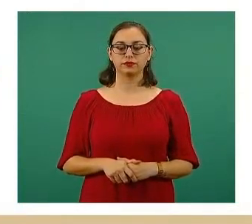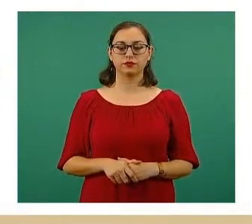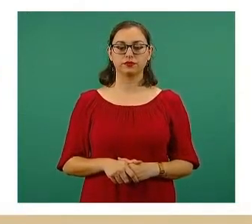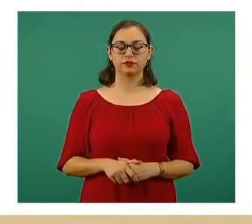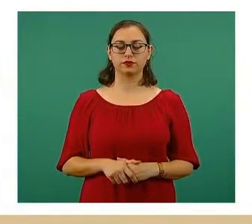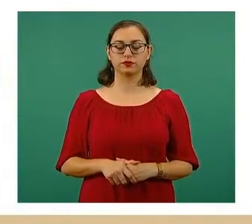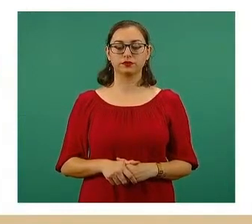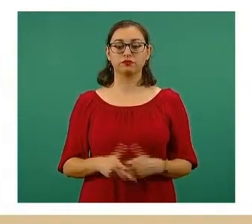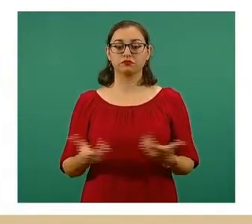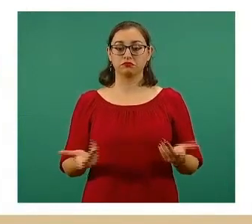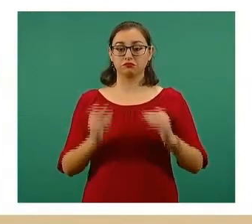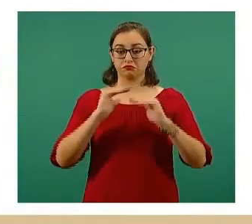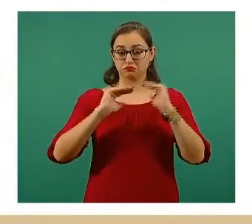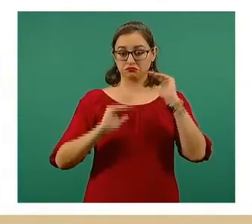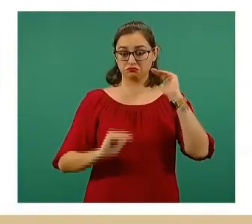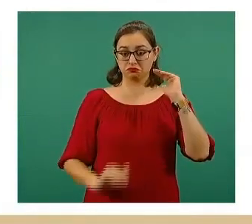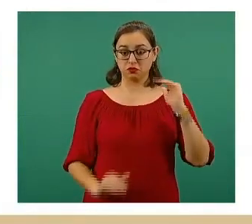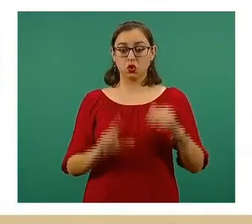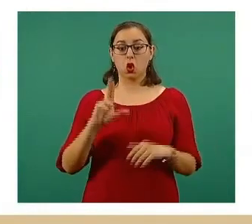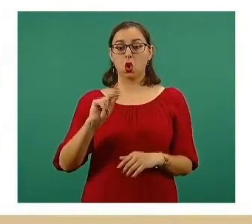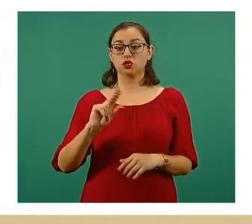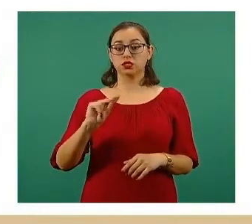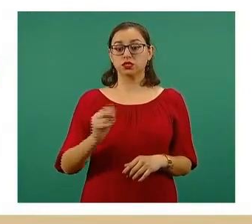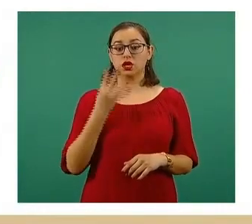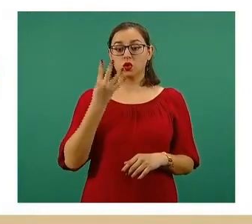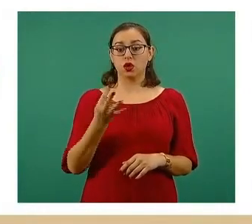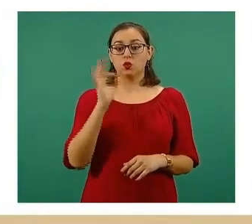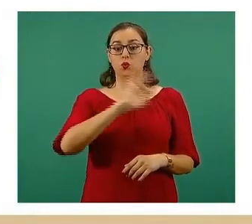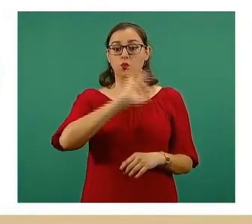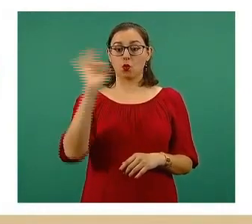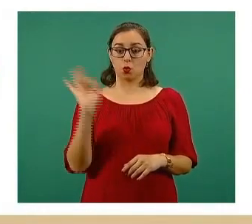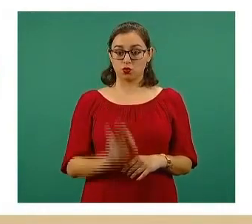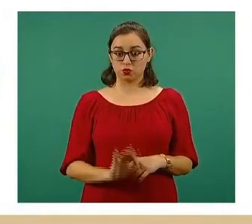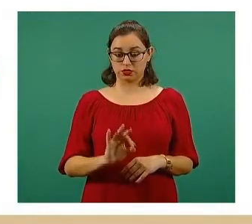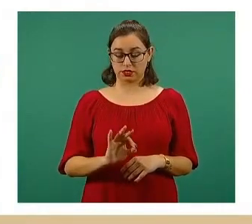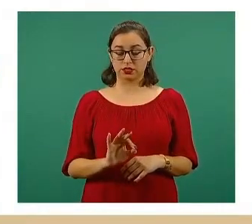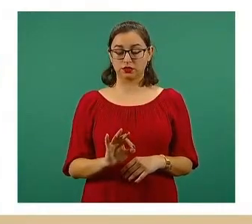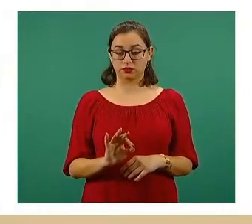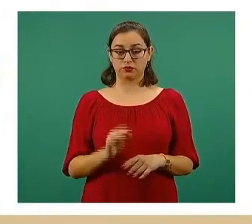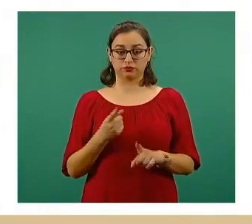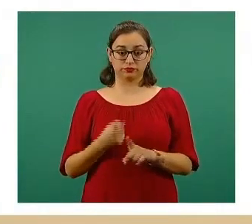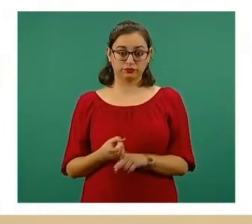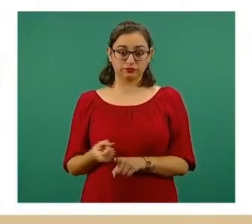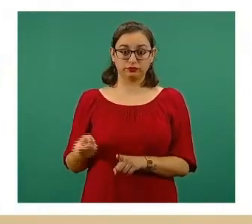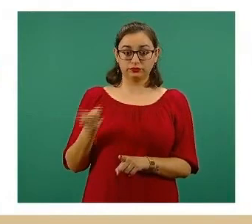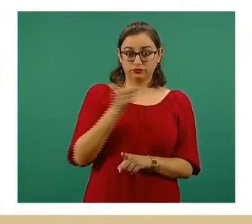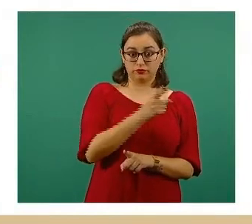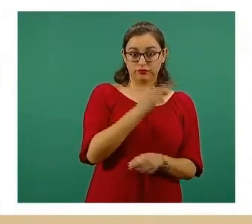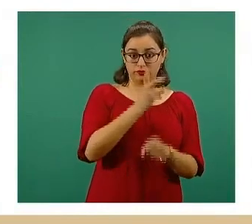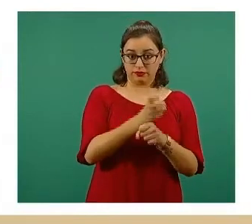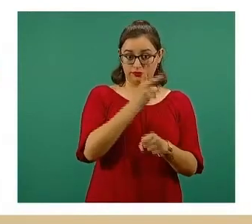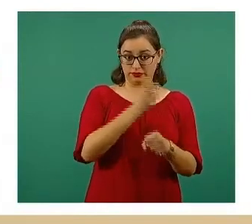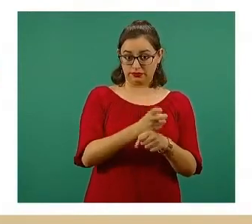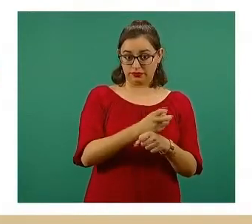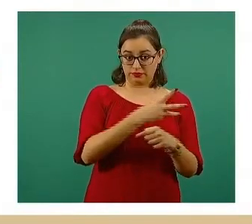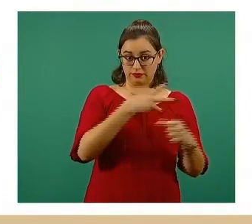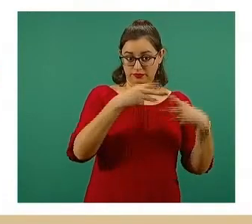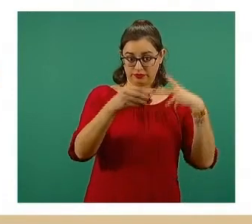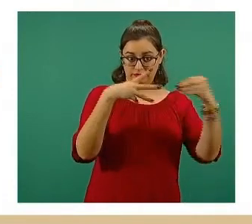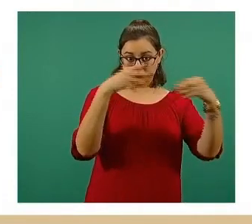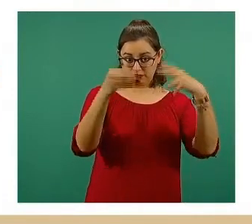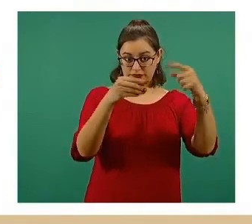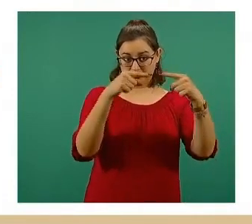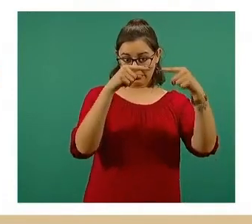mecánico. Un descenso del 84% del punto máximo del segundo pico epidémico hasta